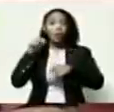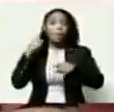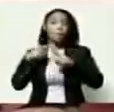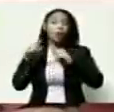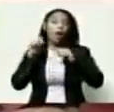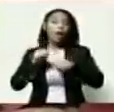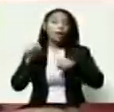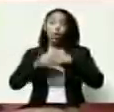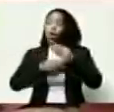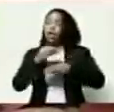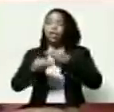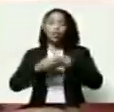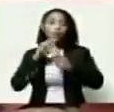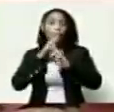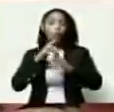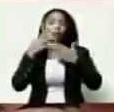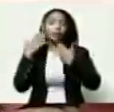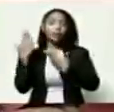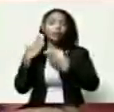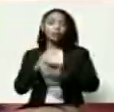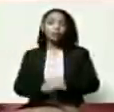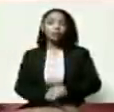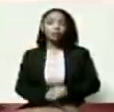aquí no les dio resultado.